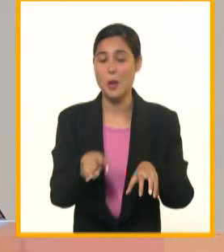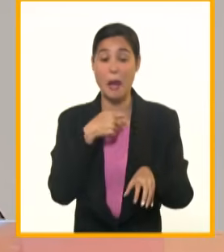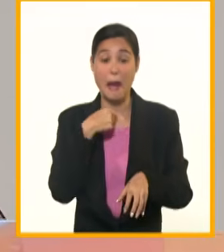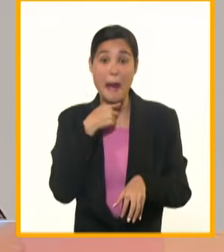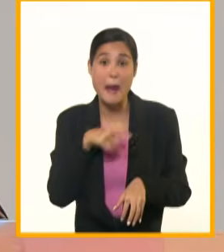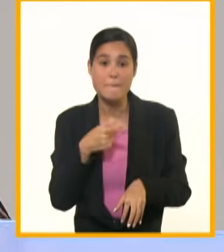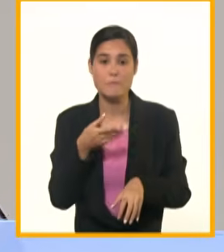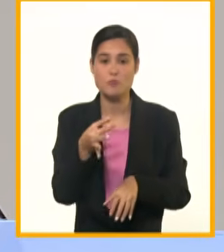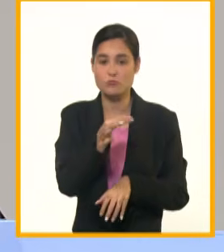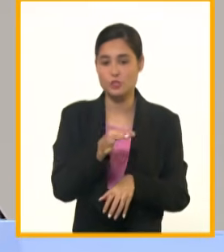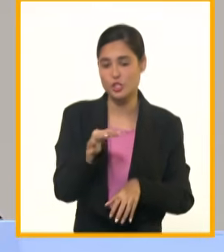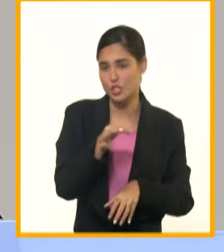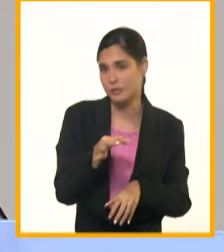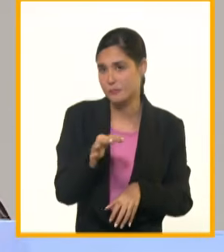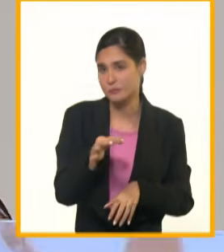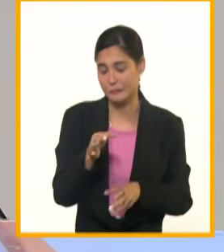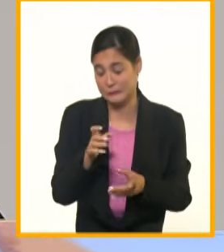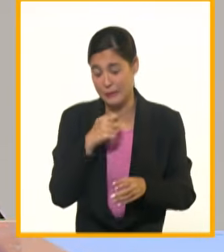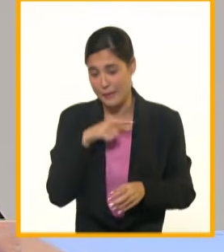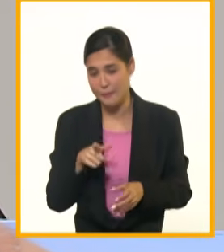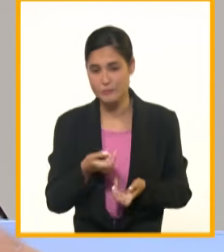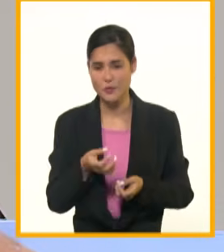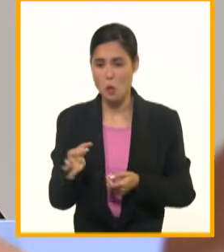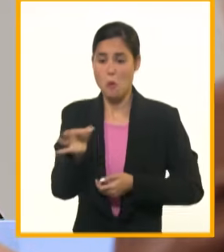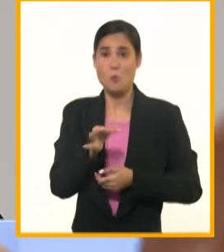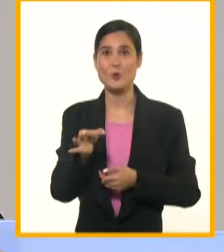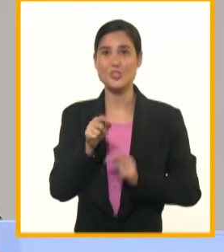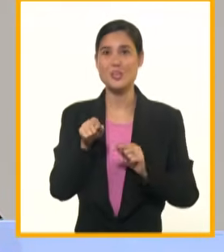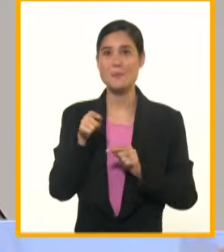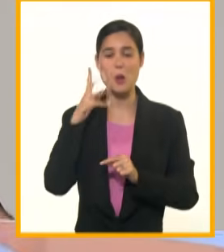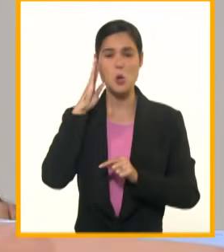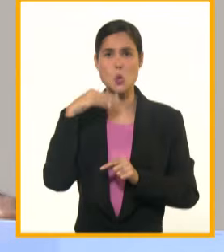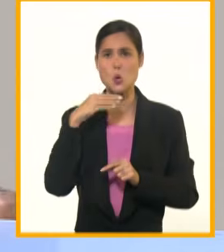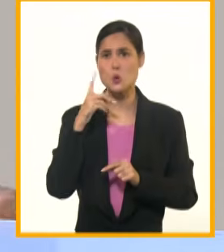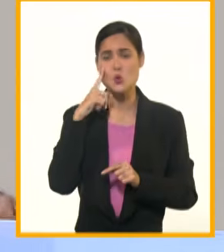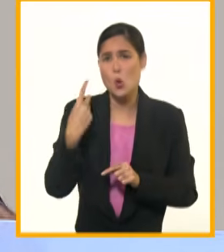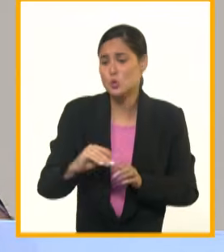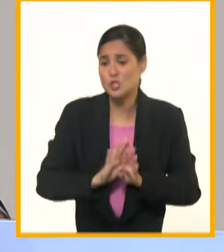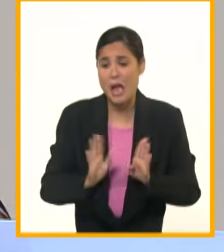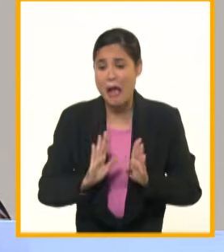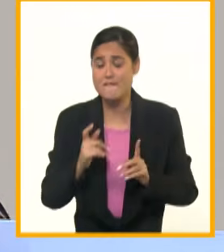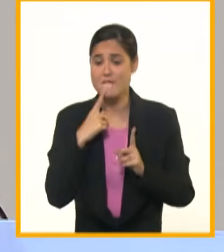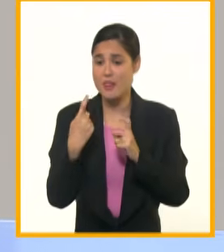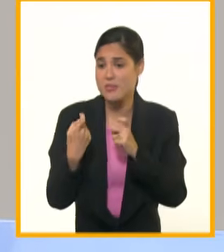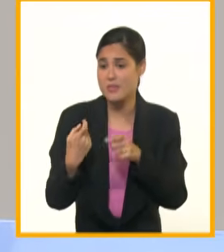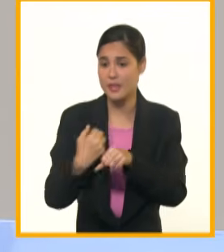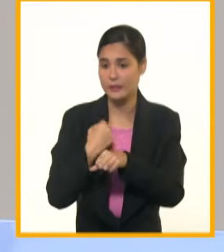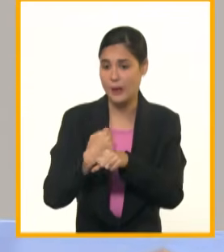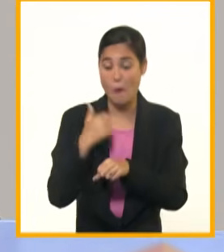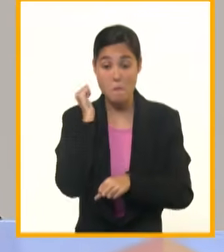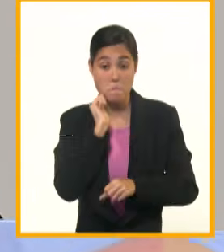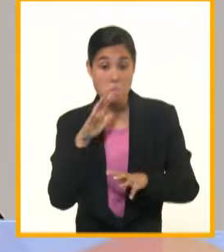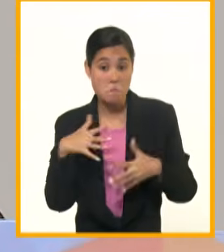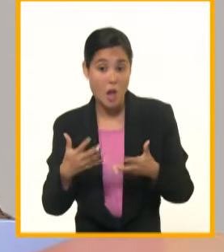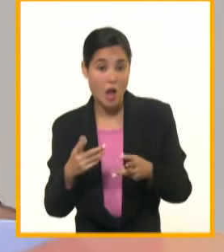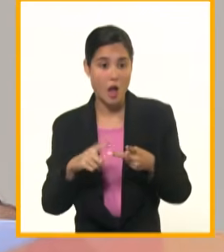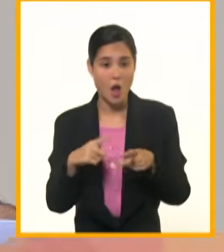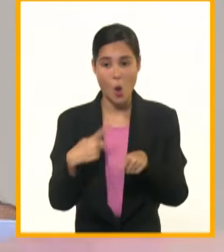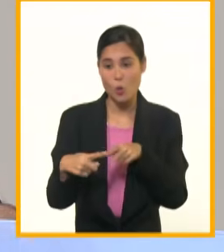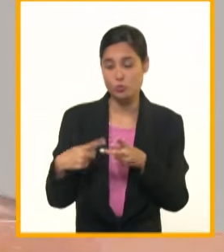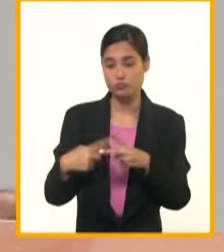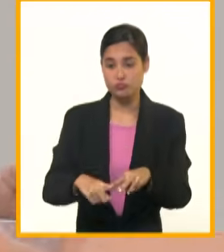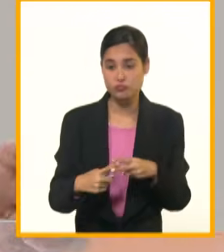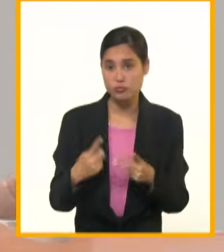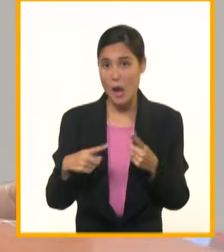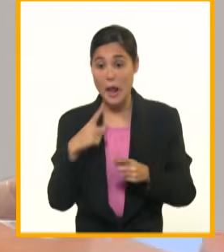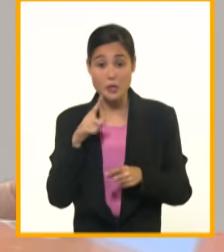no es consciente de la necesidad que tiene de ejecutar eficientemente su presupuesto y de maximizar los ingresos todo lo